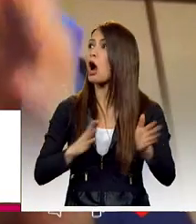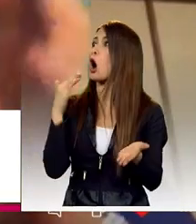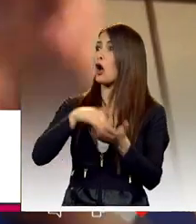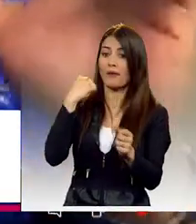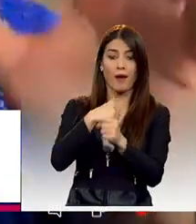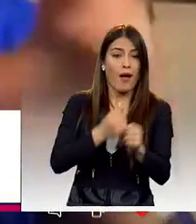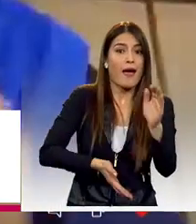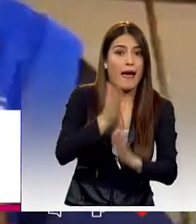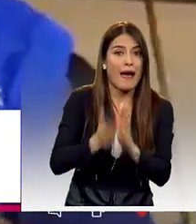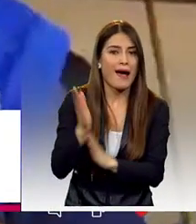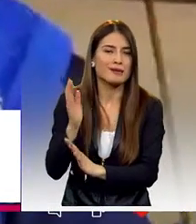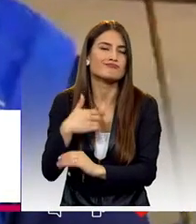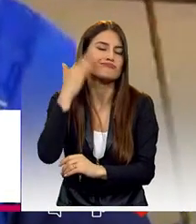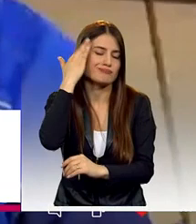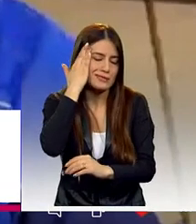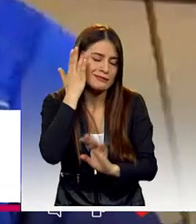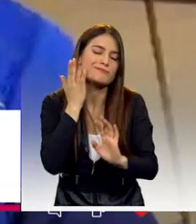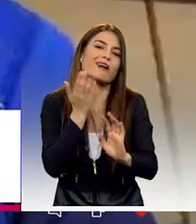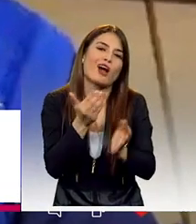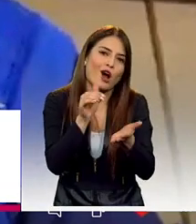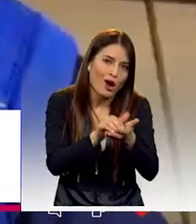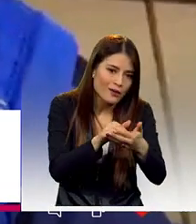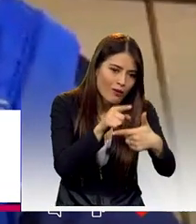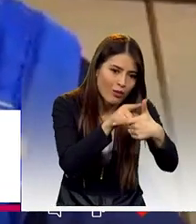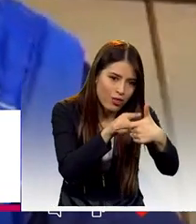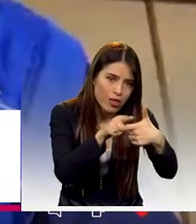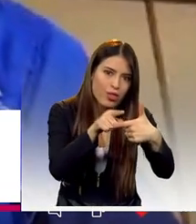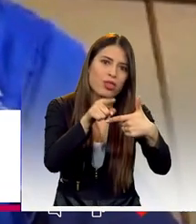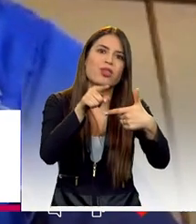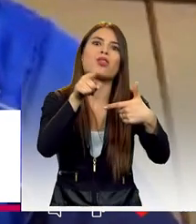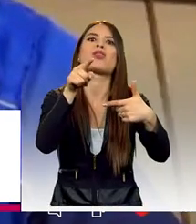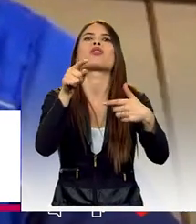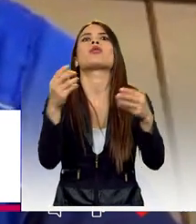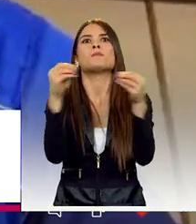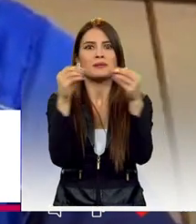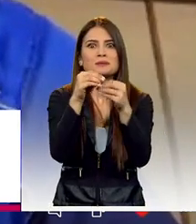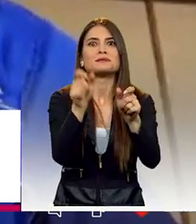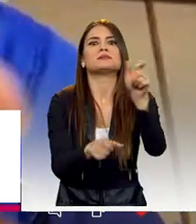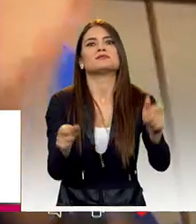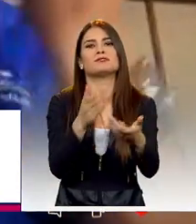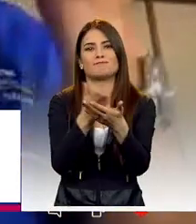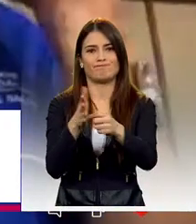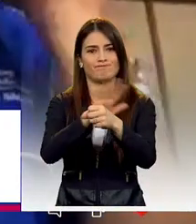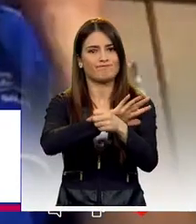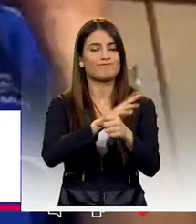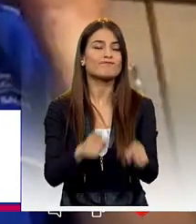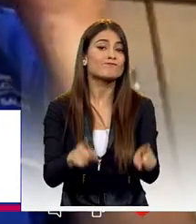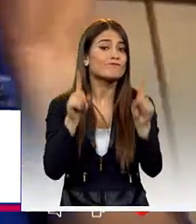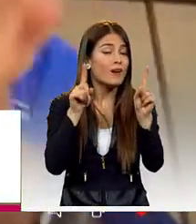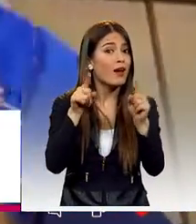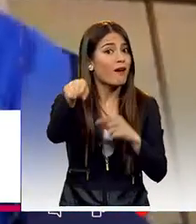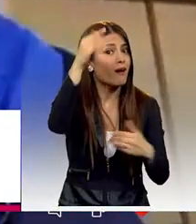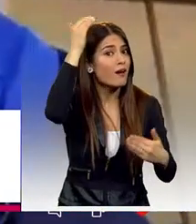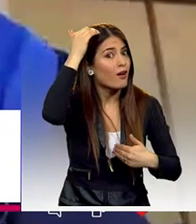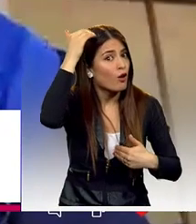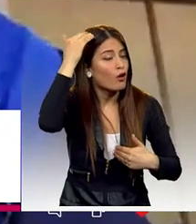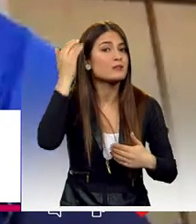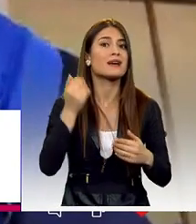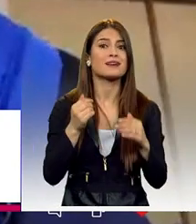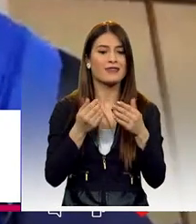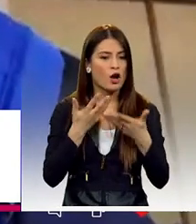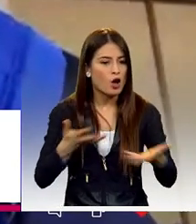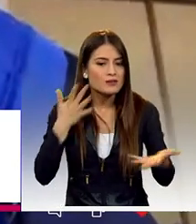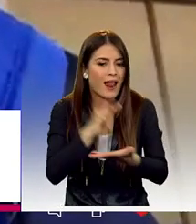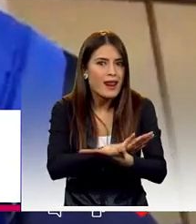hecho hasta la fecha, además del aseo de manos, además de la higiene respiratoria, tosiendo sobre el pliegue del